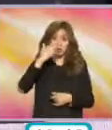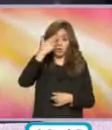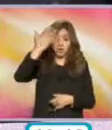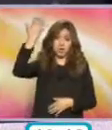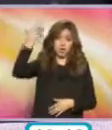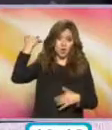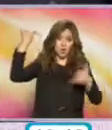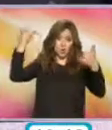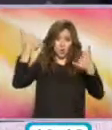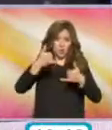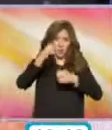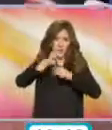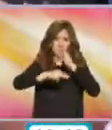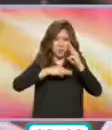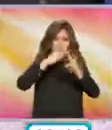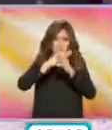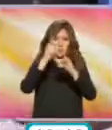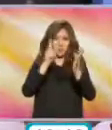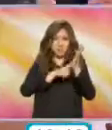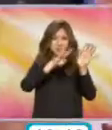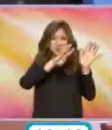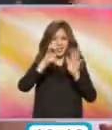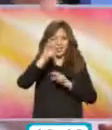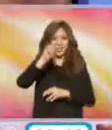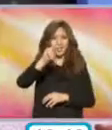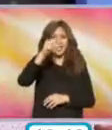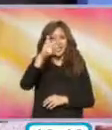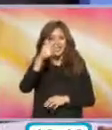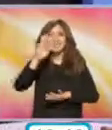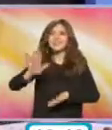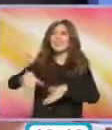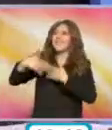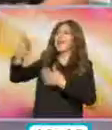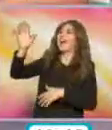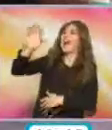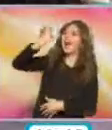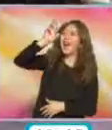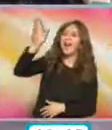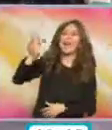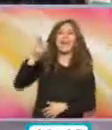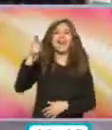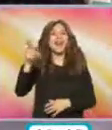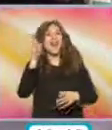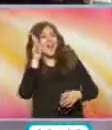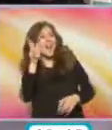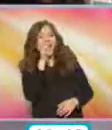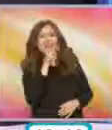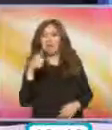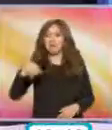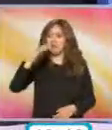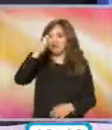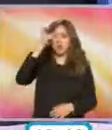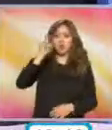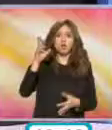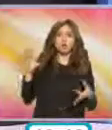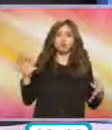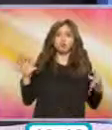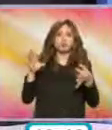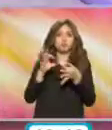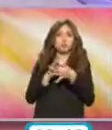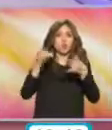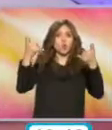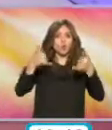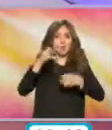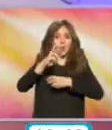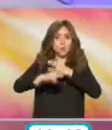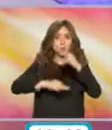La gente salía a las calles y todos éramos como hermanos, ¿no? El día la saludas al coche al lado ni lo conocías. Sí, sí, sí. O sea, este país se unió por la Copa del Mundo y porque